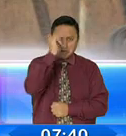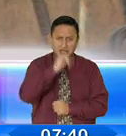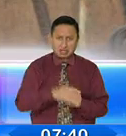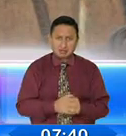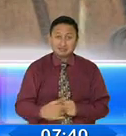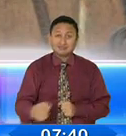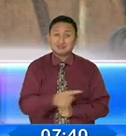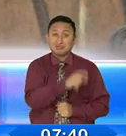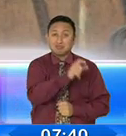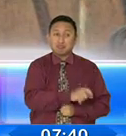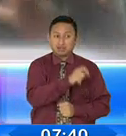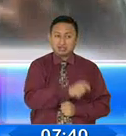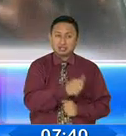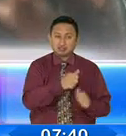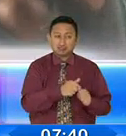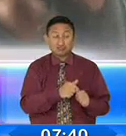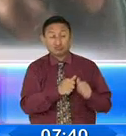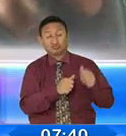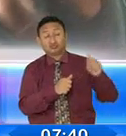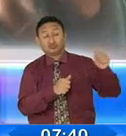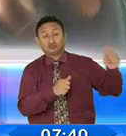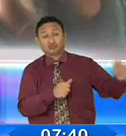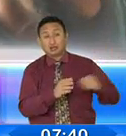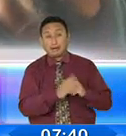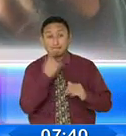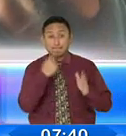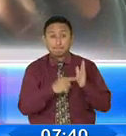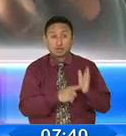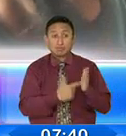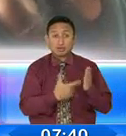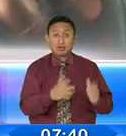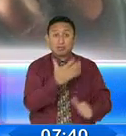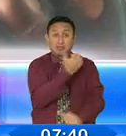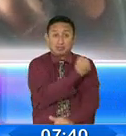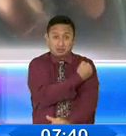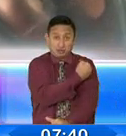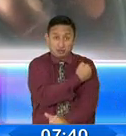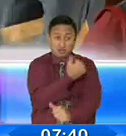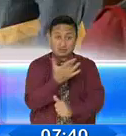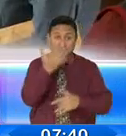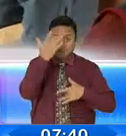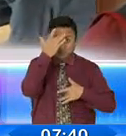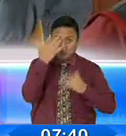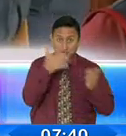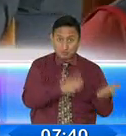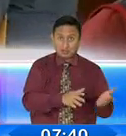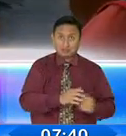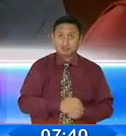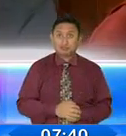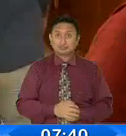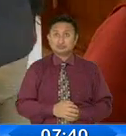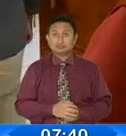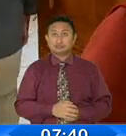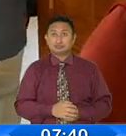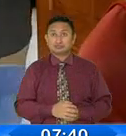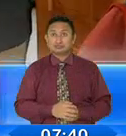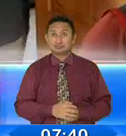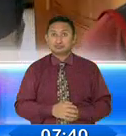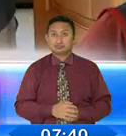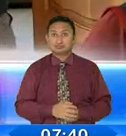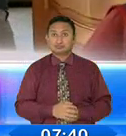esas apartadas zonas, como el que si se vacunan pueden morir o enfermarse. Una vez que te vacunes vas a vivir solo 2 años, o sea,